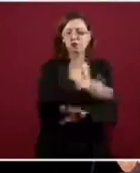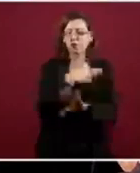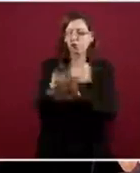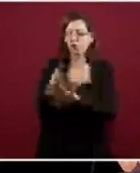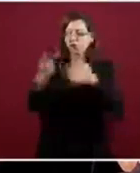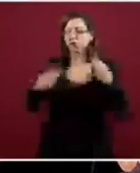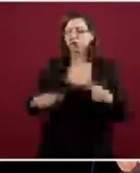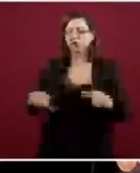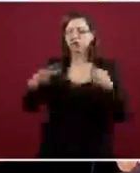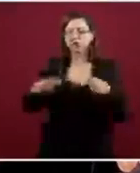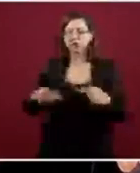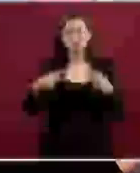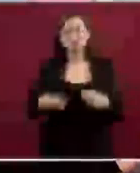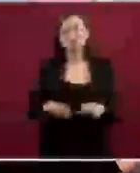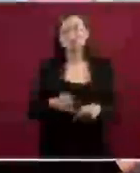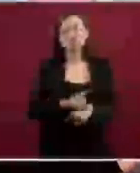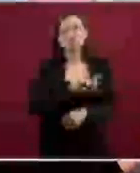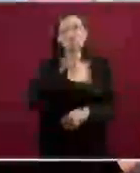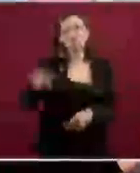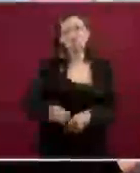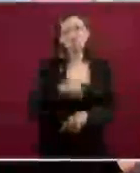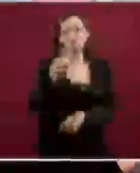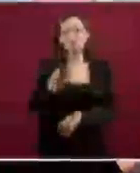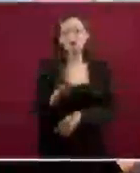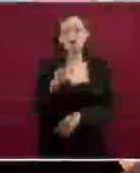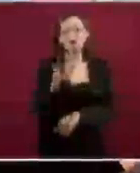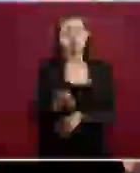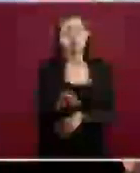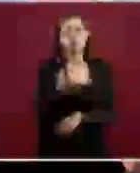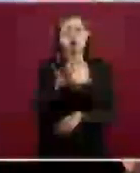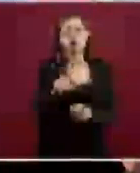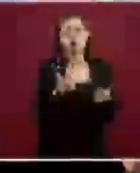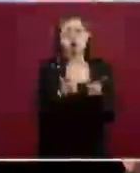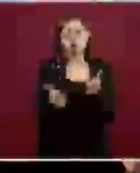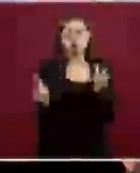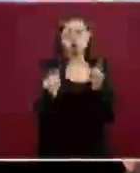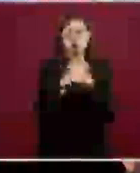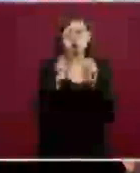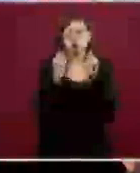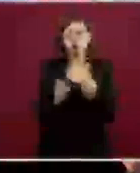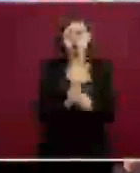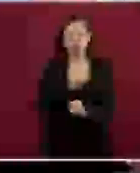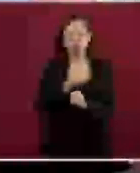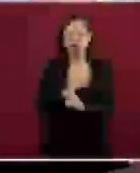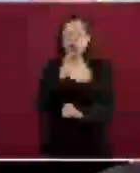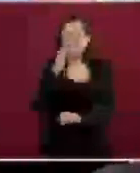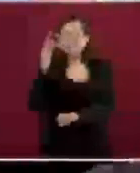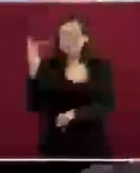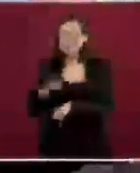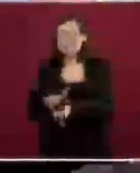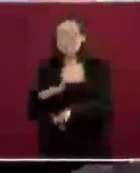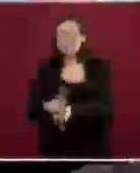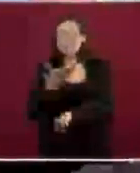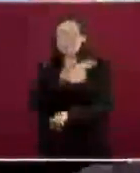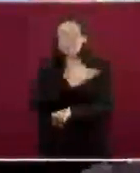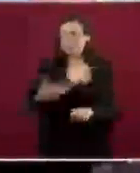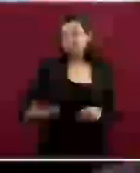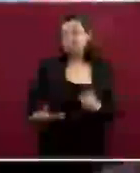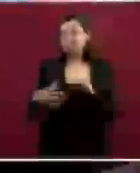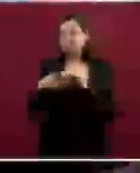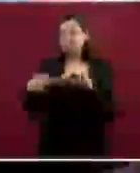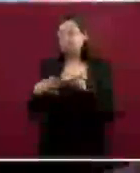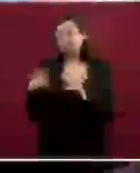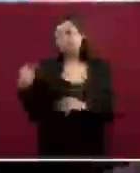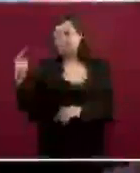entonces a las 1645 el gabinete de seguridad informa al señor presidente sobre lo que está sucediendo